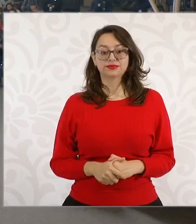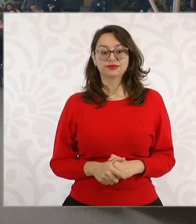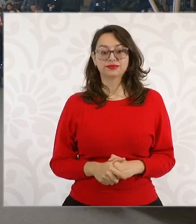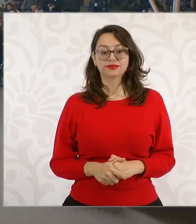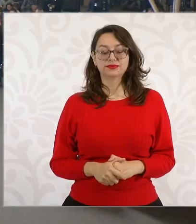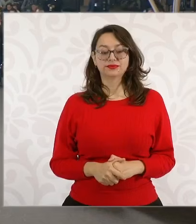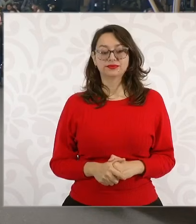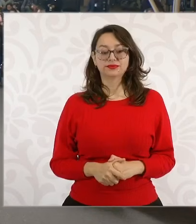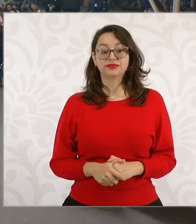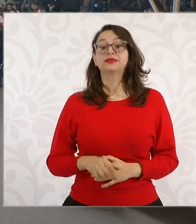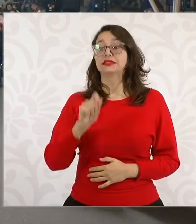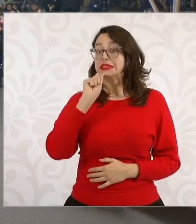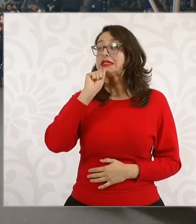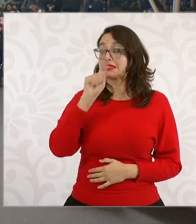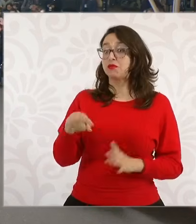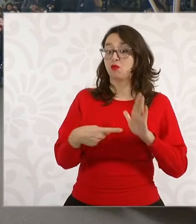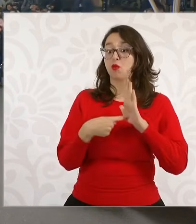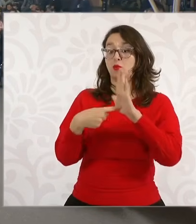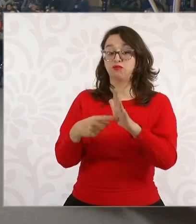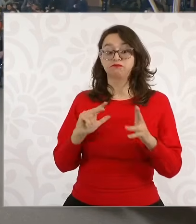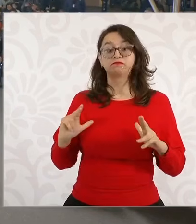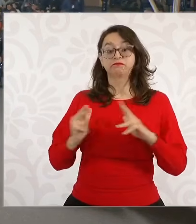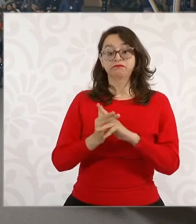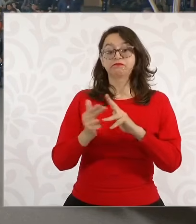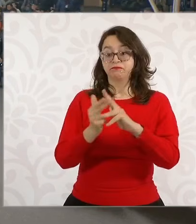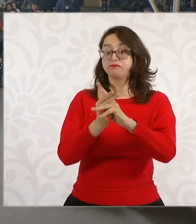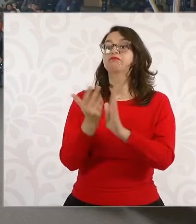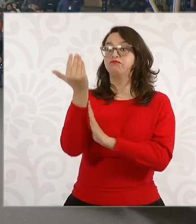Te voy a enseñar también cómo hemos disminuido los homicidios, ya que estamos en esto.